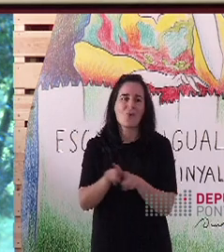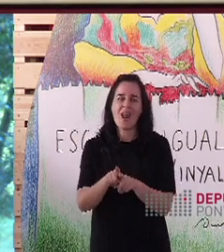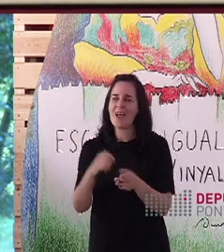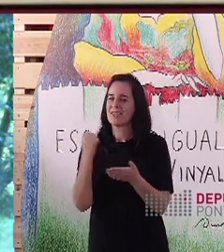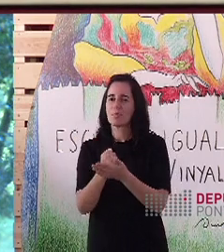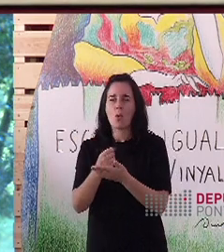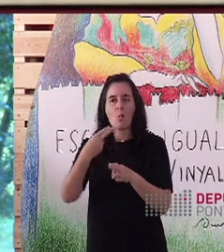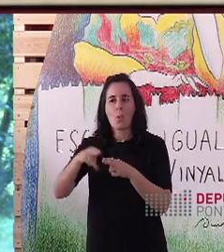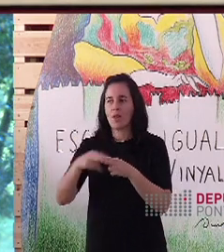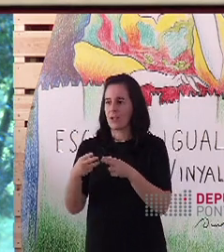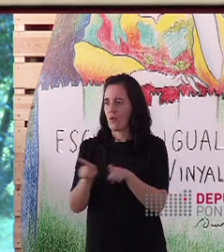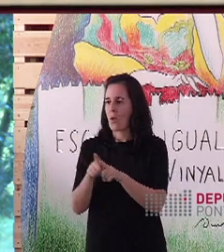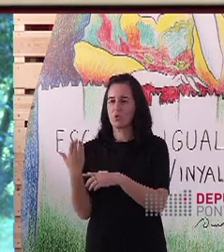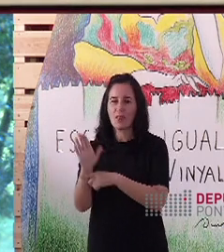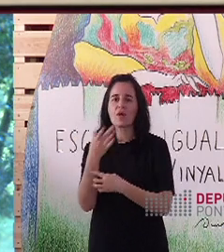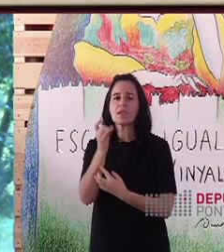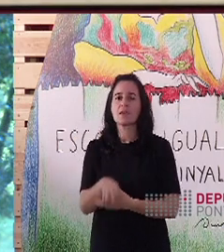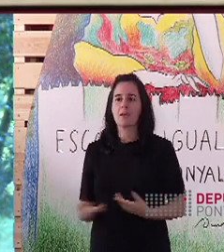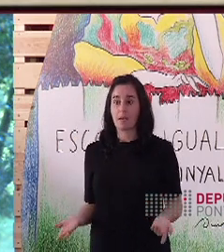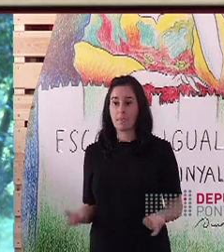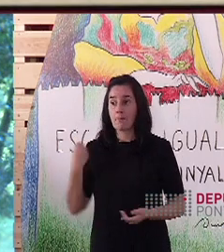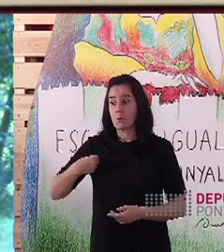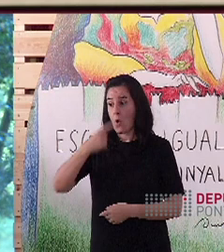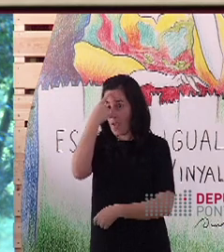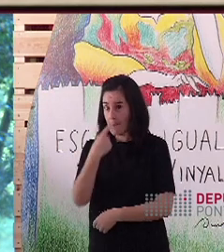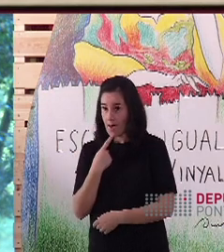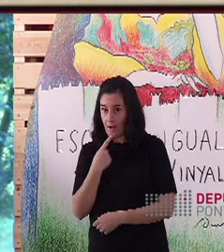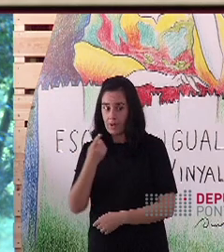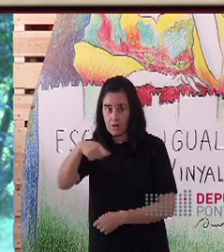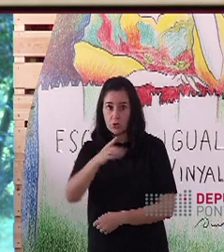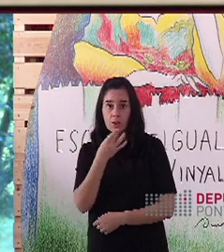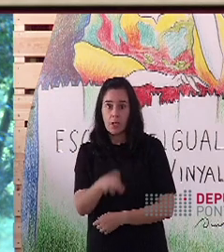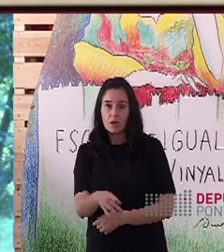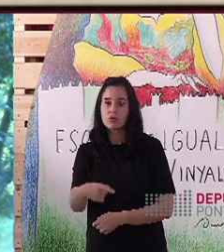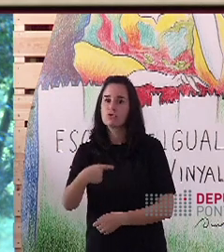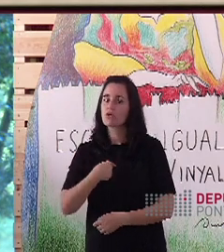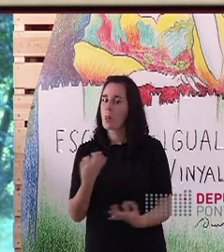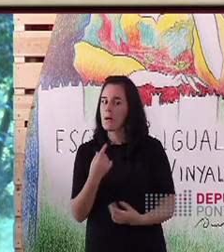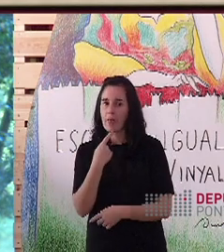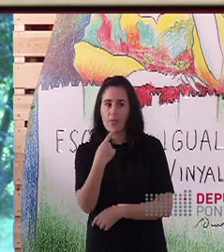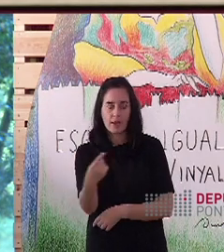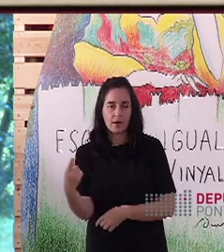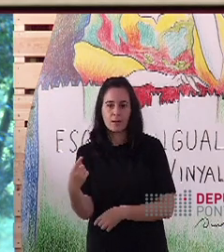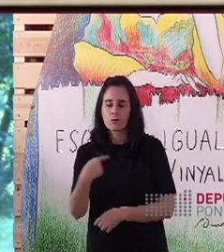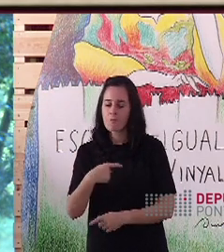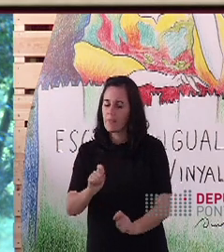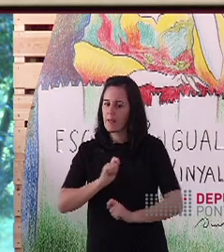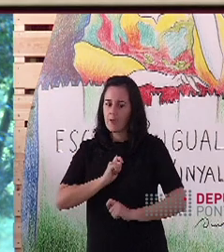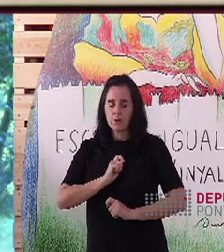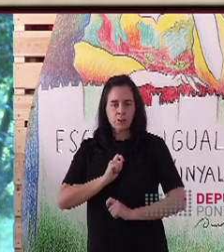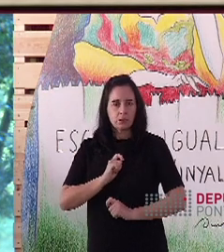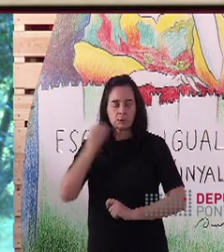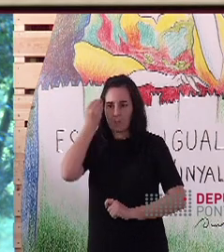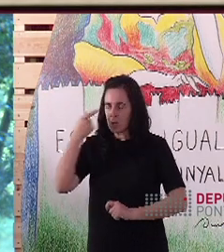quiénes son. Y esa imagen de quiénes son, yo tengo que deciros que me llena de un pesimismo